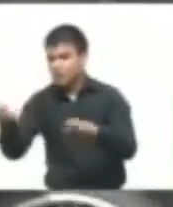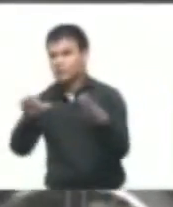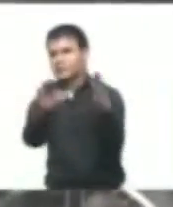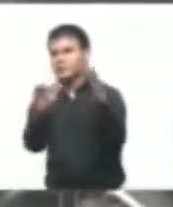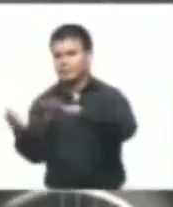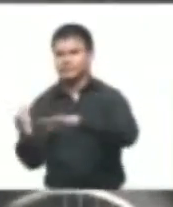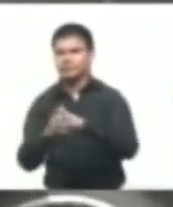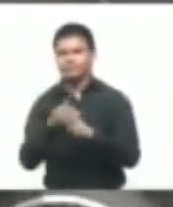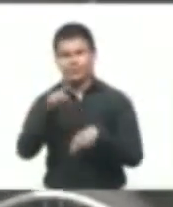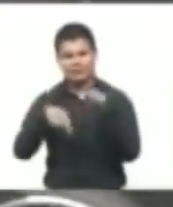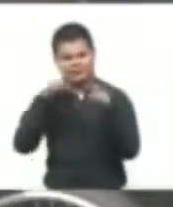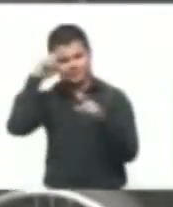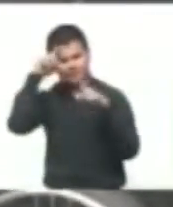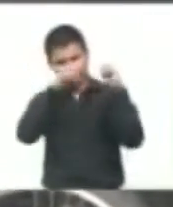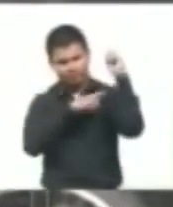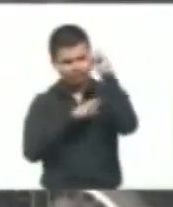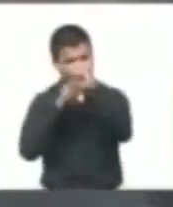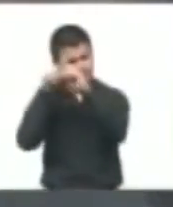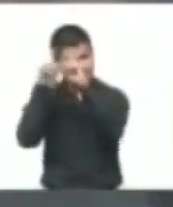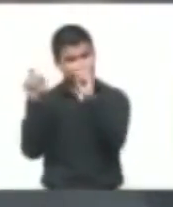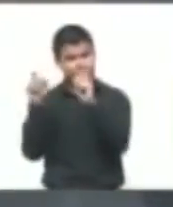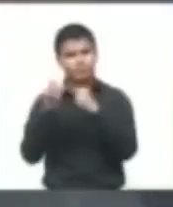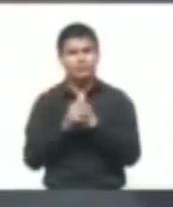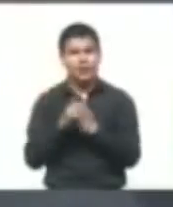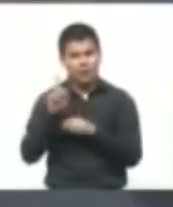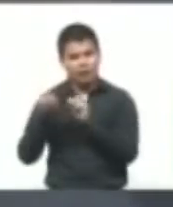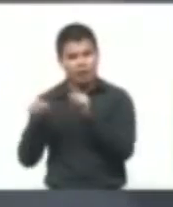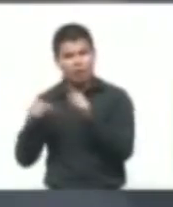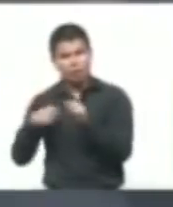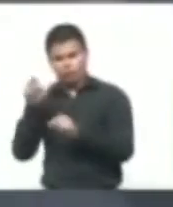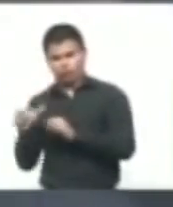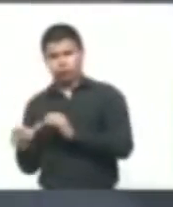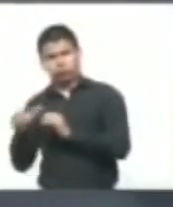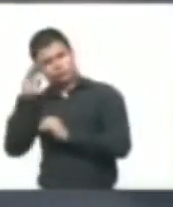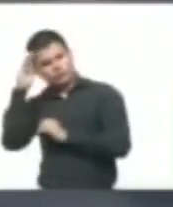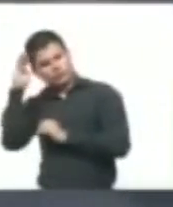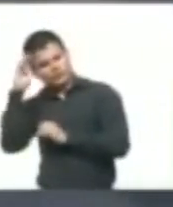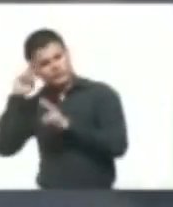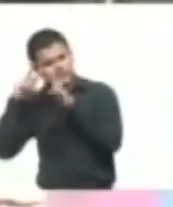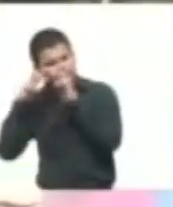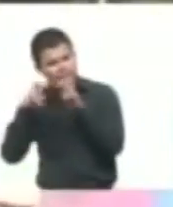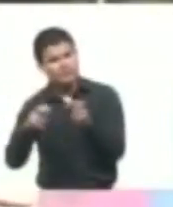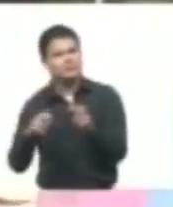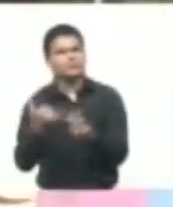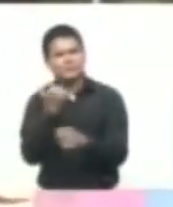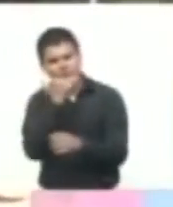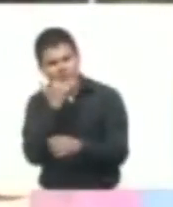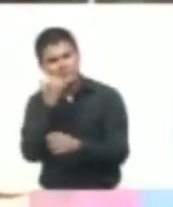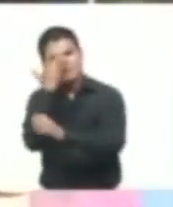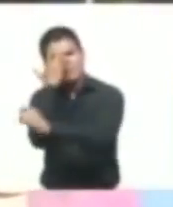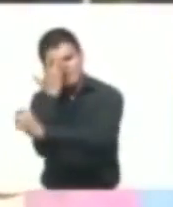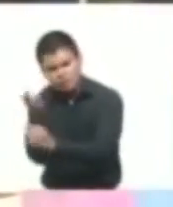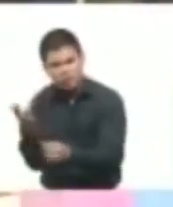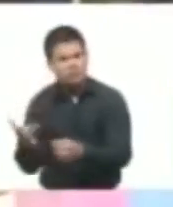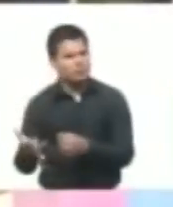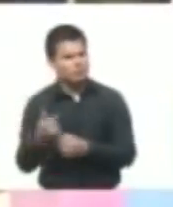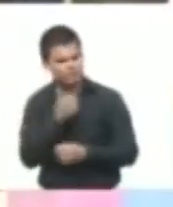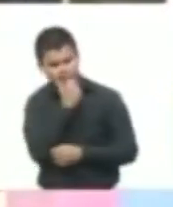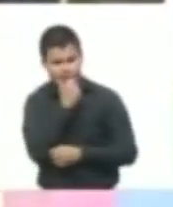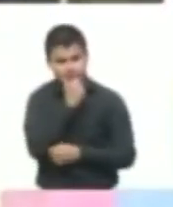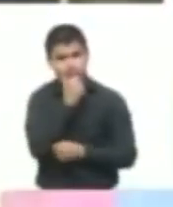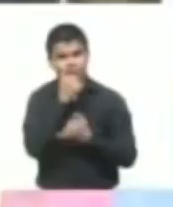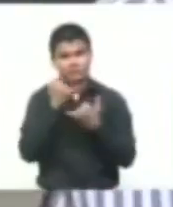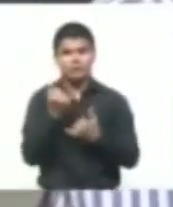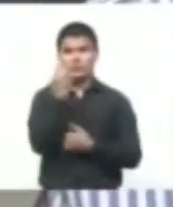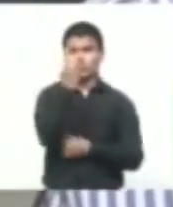son algunas de las hipótesis barajadas por las autoridades de tránsito quien investigan esa tragedia que hoy enluta a 2 familias en el barrio